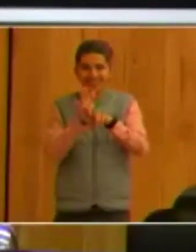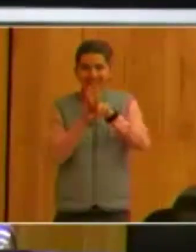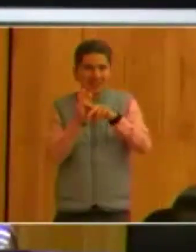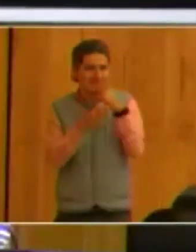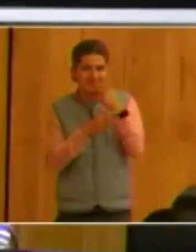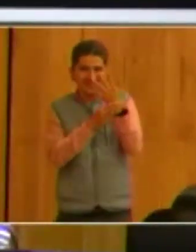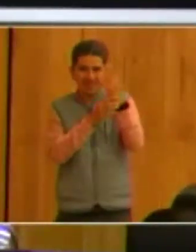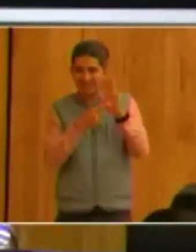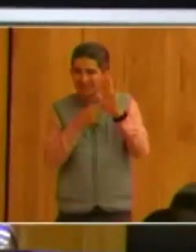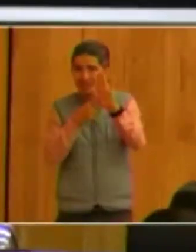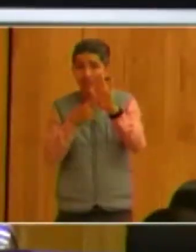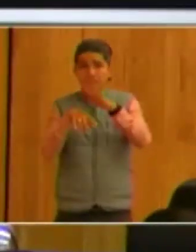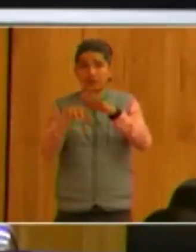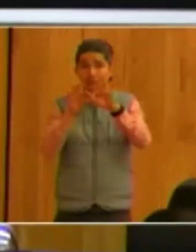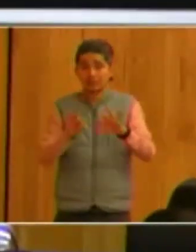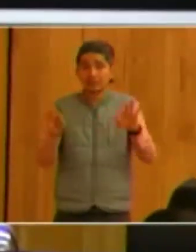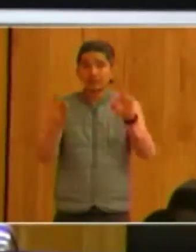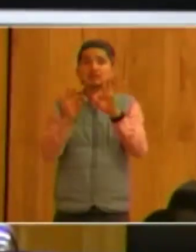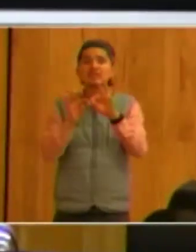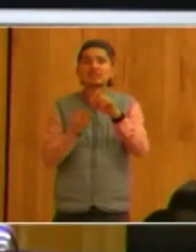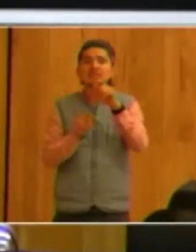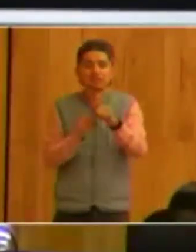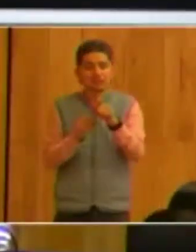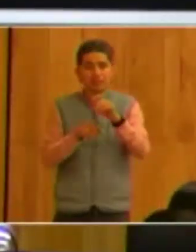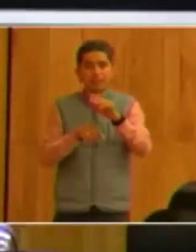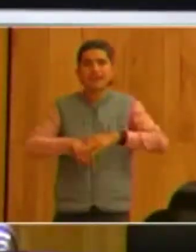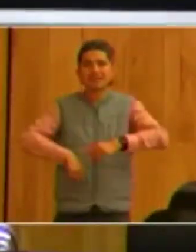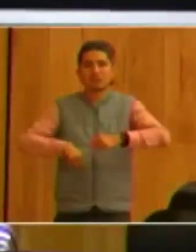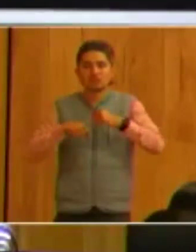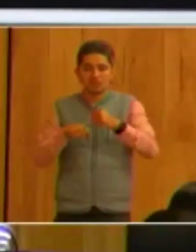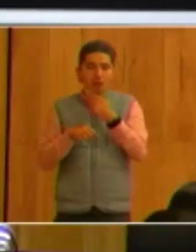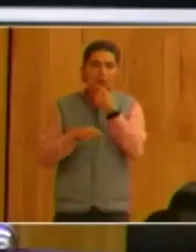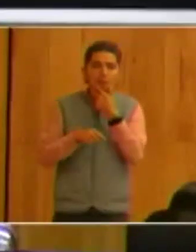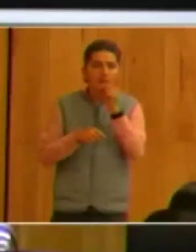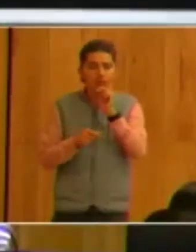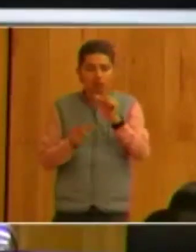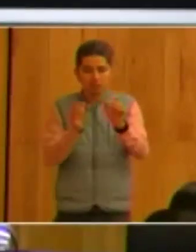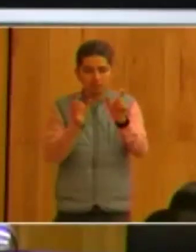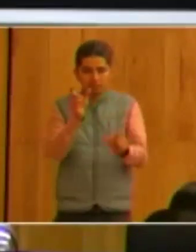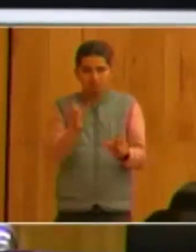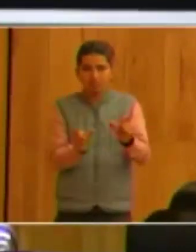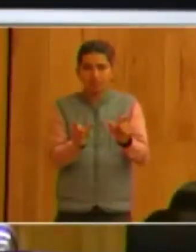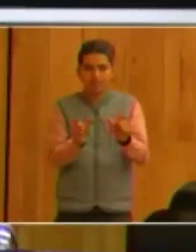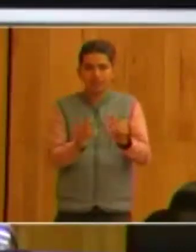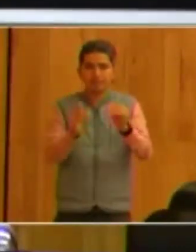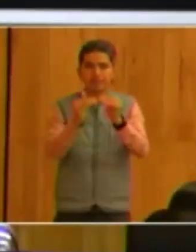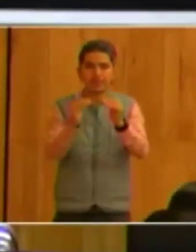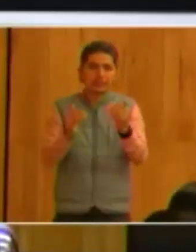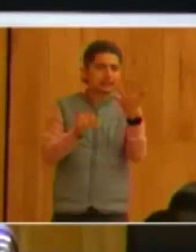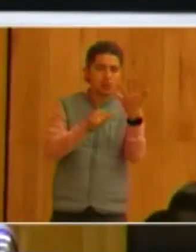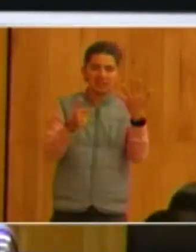que es muy importante, se consolidan los roles de género de los 5 a los 7